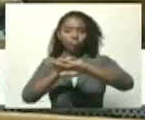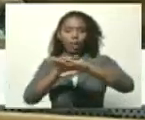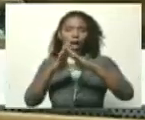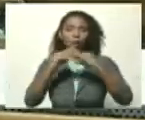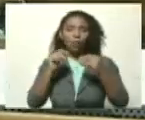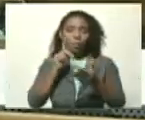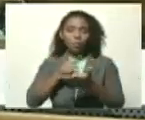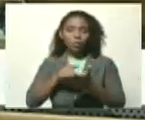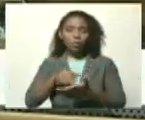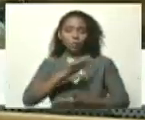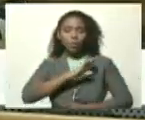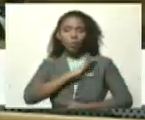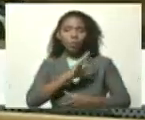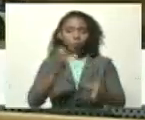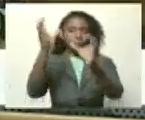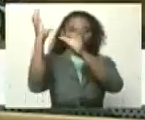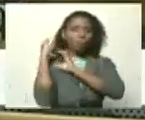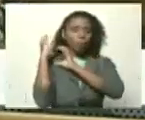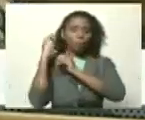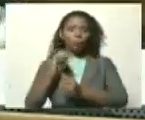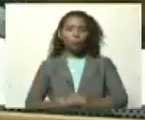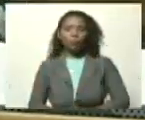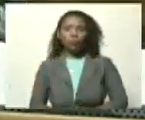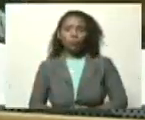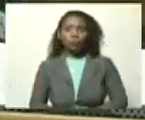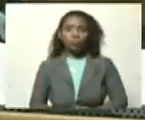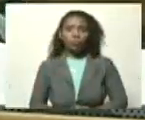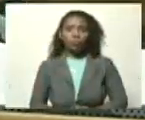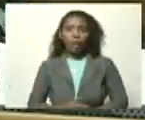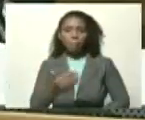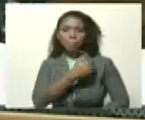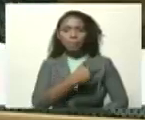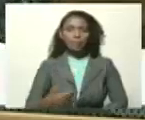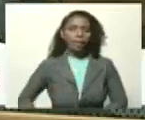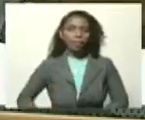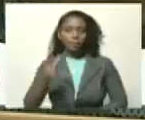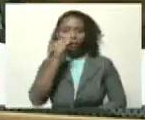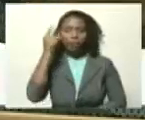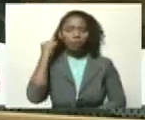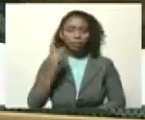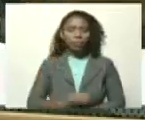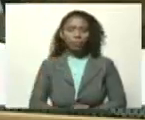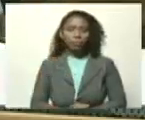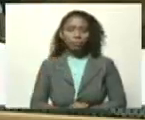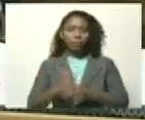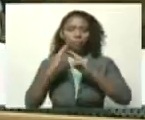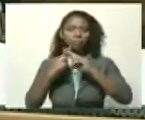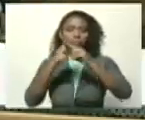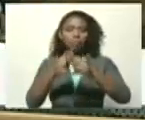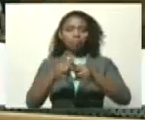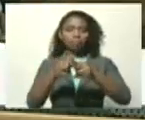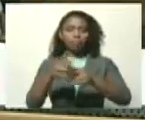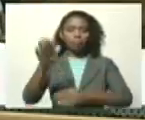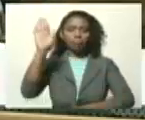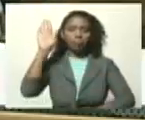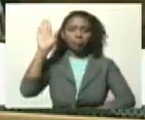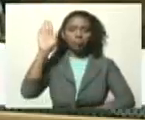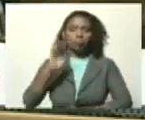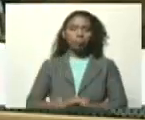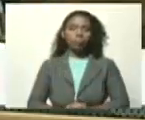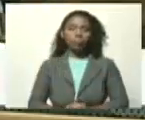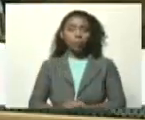tomar posesión de sus cargos. El presidente o presidenta prestará juramento y